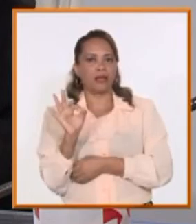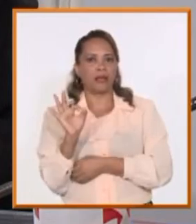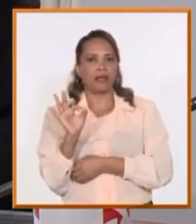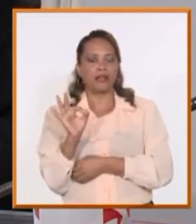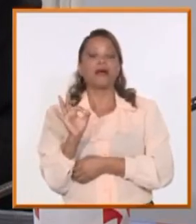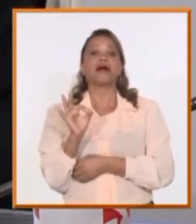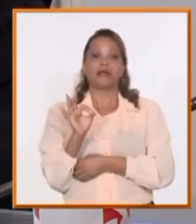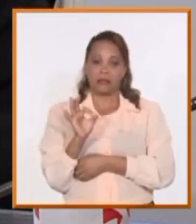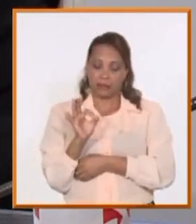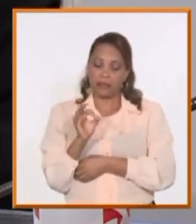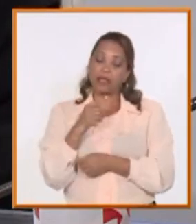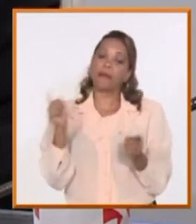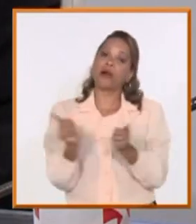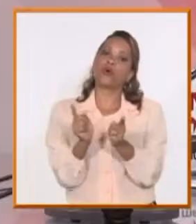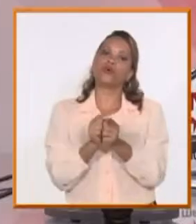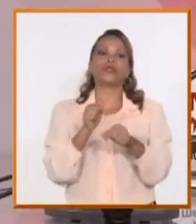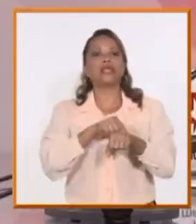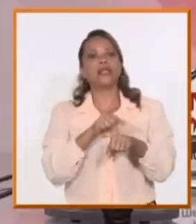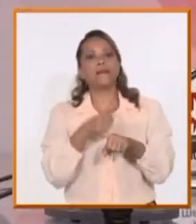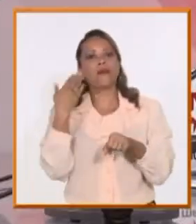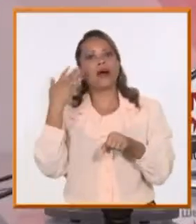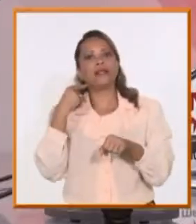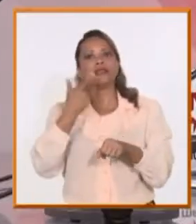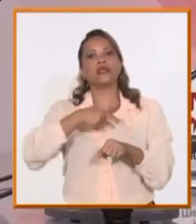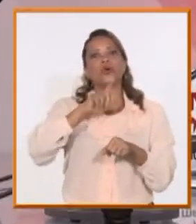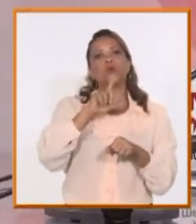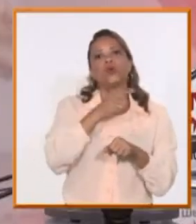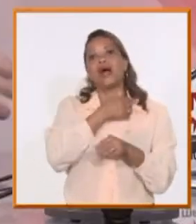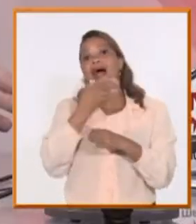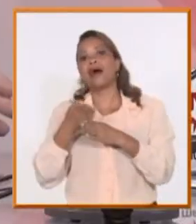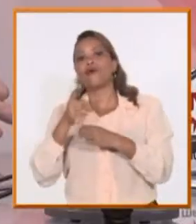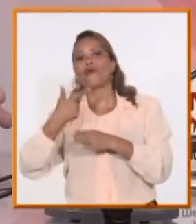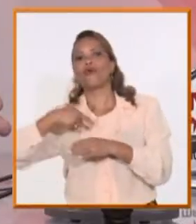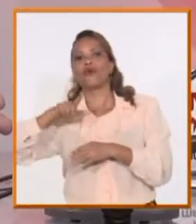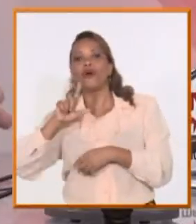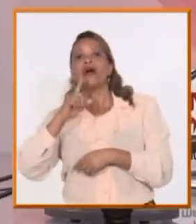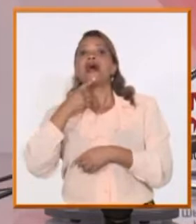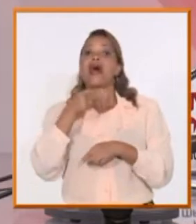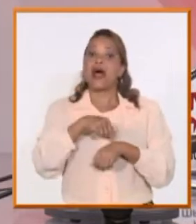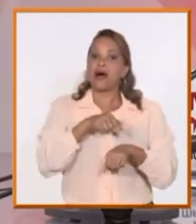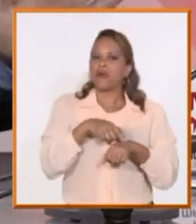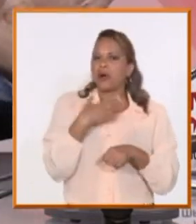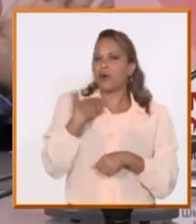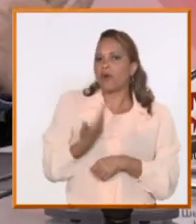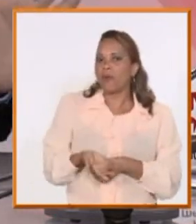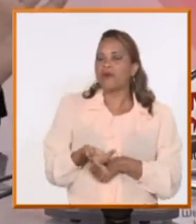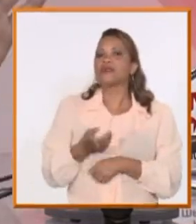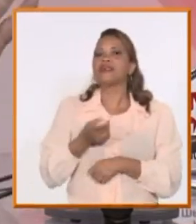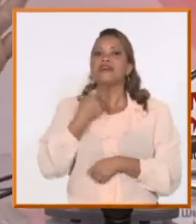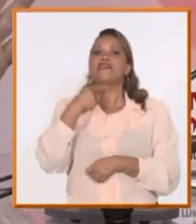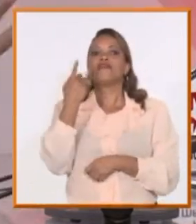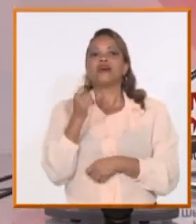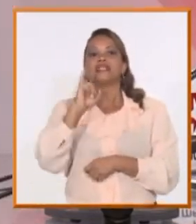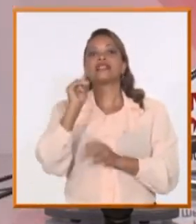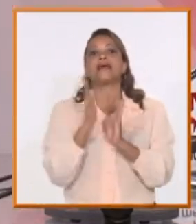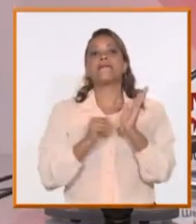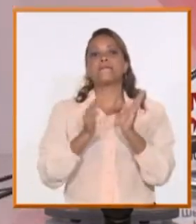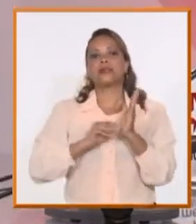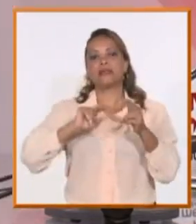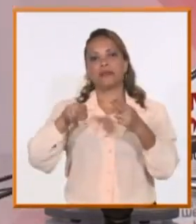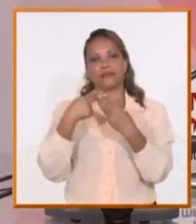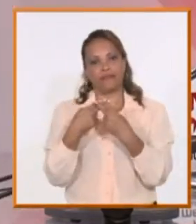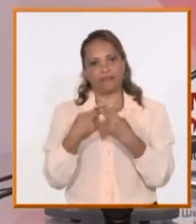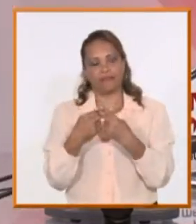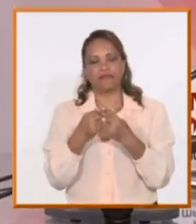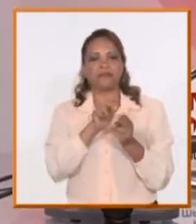tienes. Es más corto el tiempo, porque antes era de julio a julio. Ahora terminamos los Panamericanos y ya lo que quedan son 6 meses. Ya lo que quedan son 6 meses. Y la